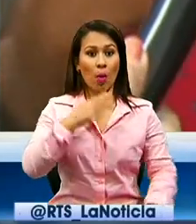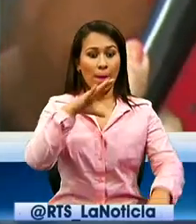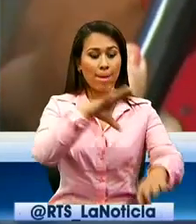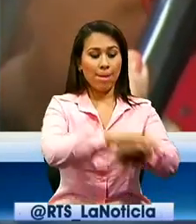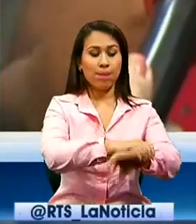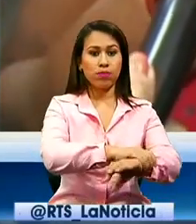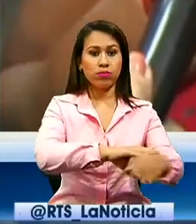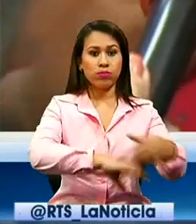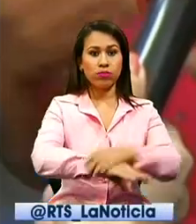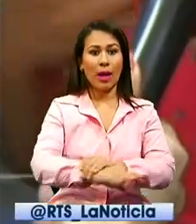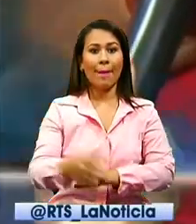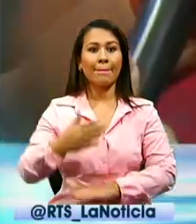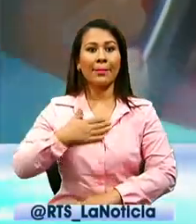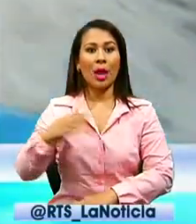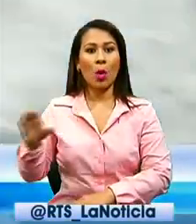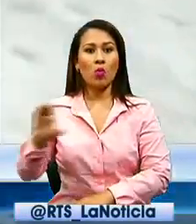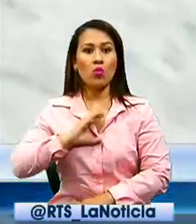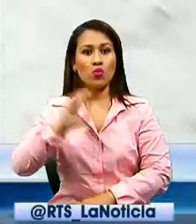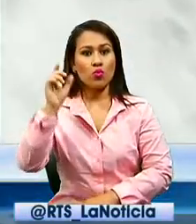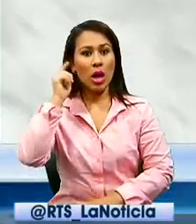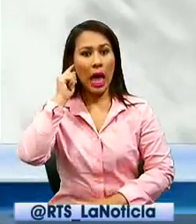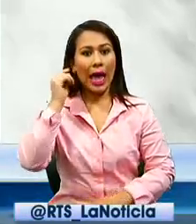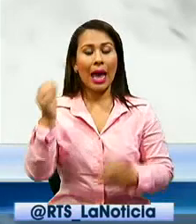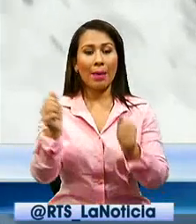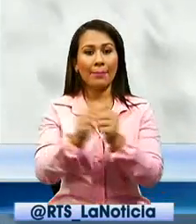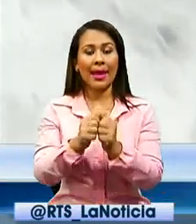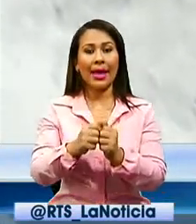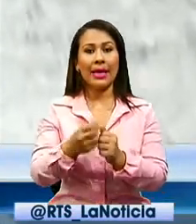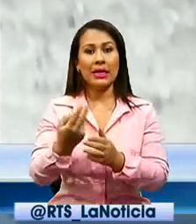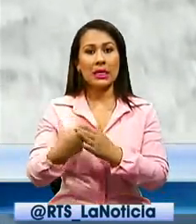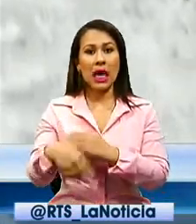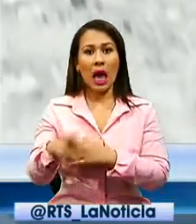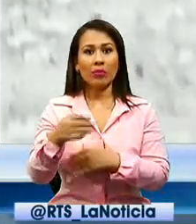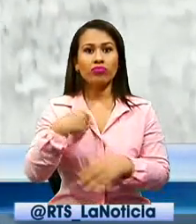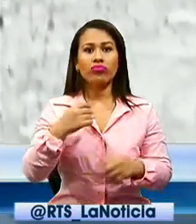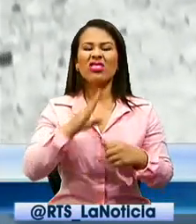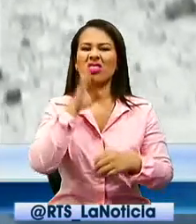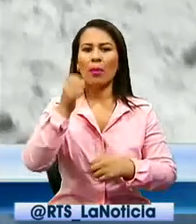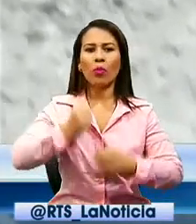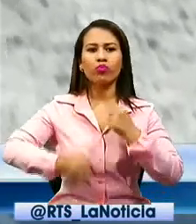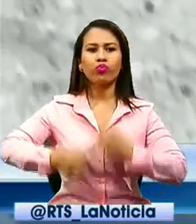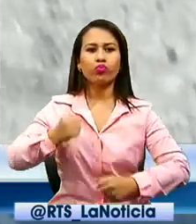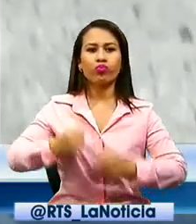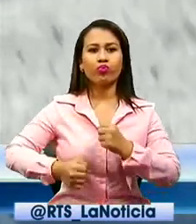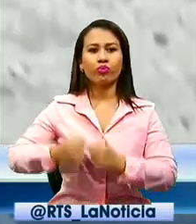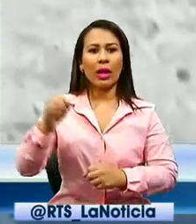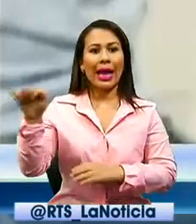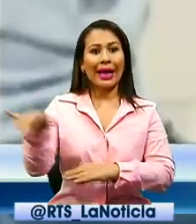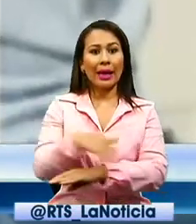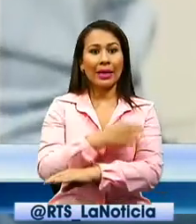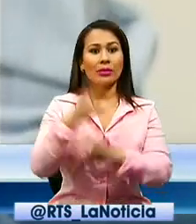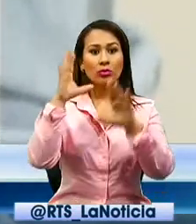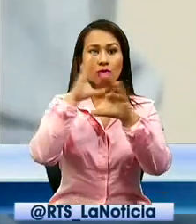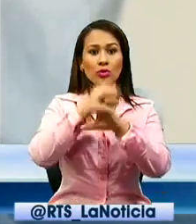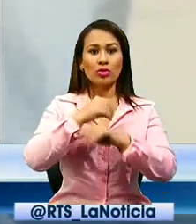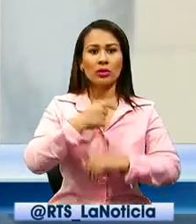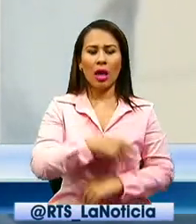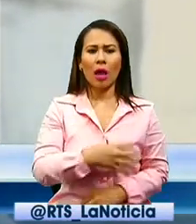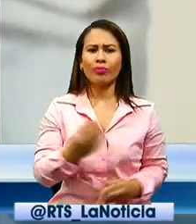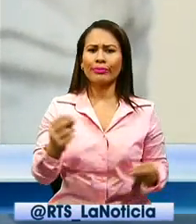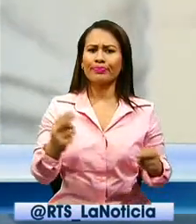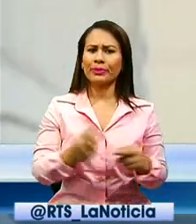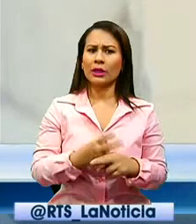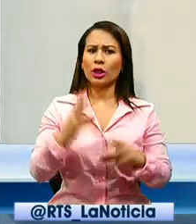con mi cuñada y mi hija. Porque, o sea, la niña no había cómo detenerla porque se iba a la carrera y ya era noche. Estaba ya eran las 2:30